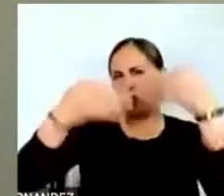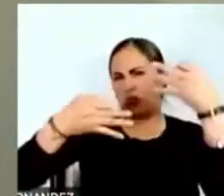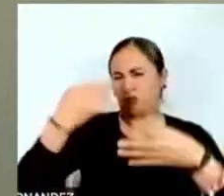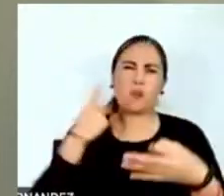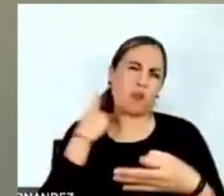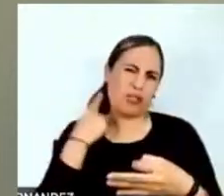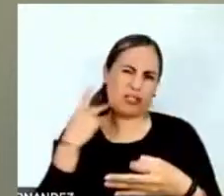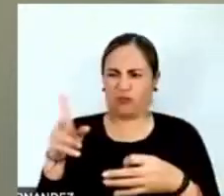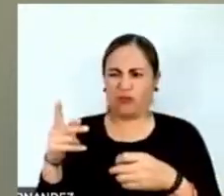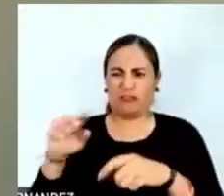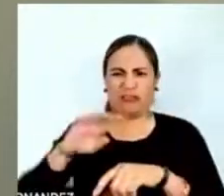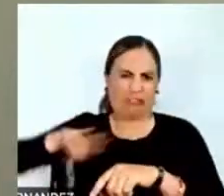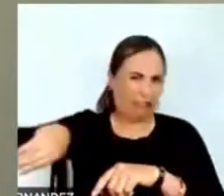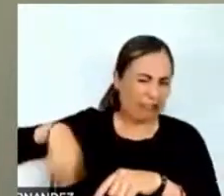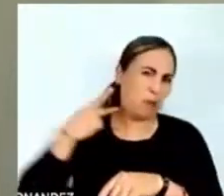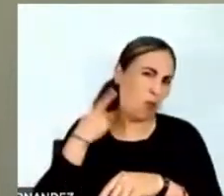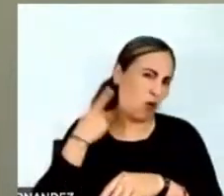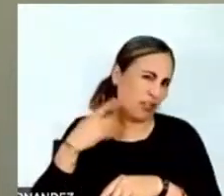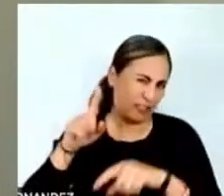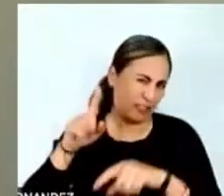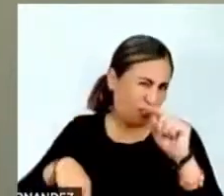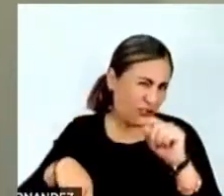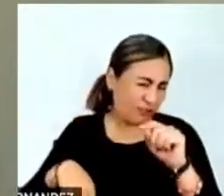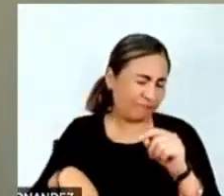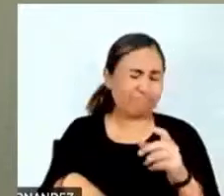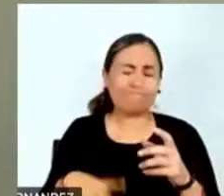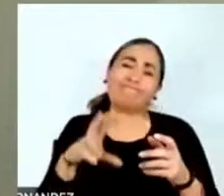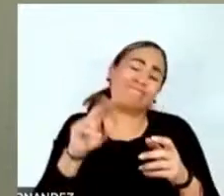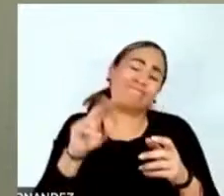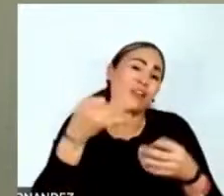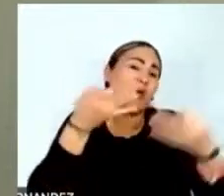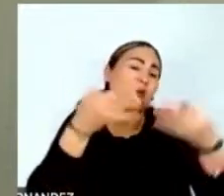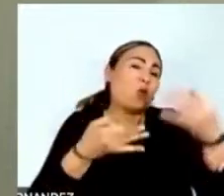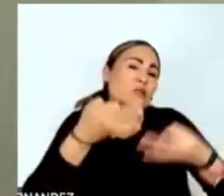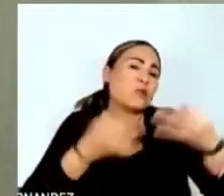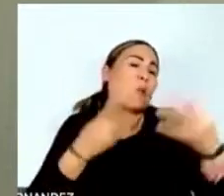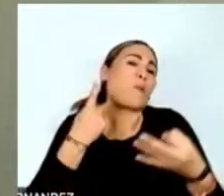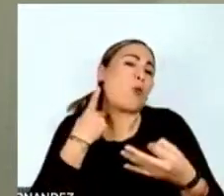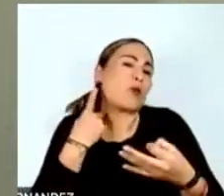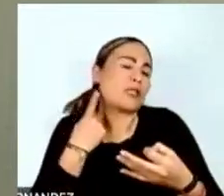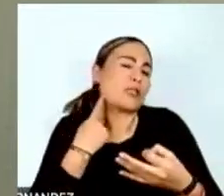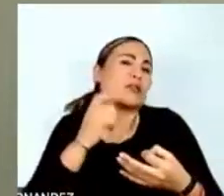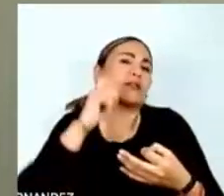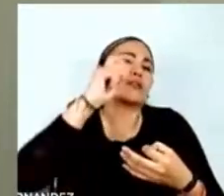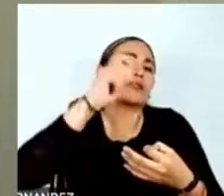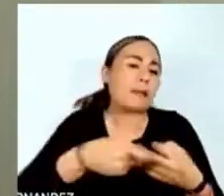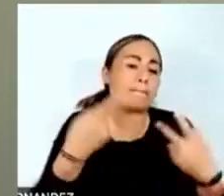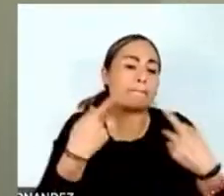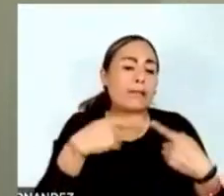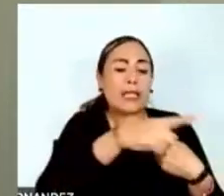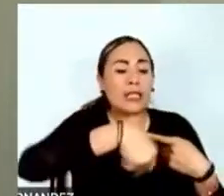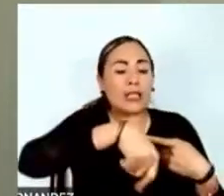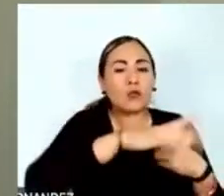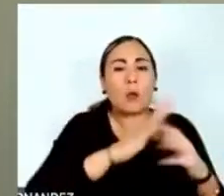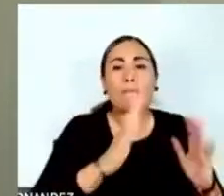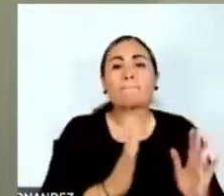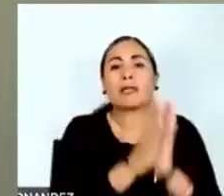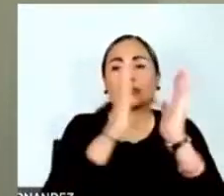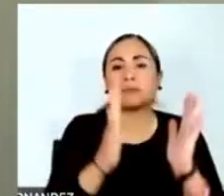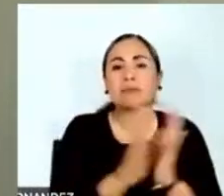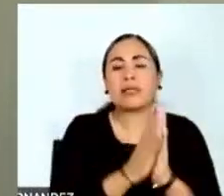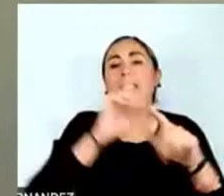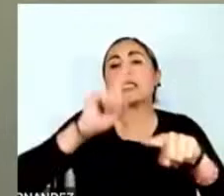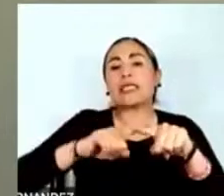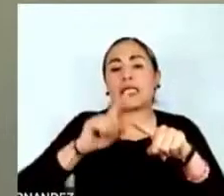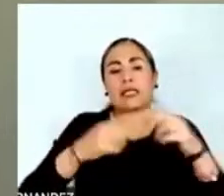político siempre tiene un poco de eso de discrecionalidad, de la idea de que quien participa en el juicio político es un representante popular y un